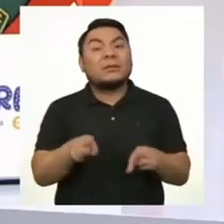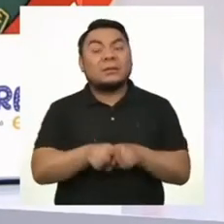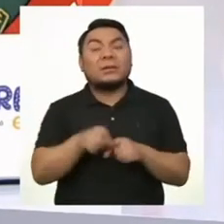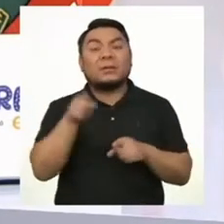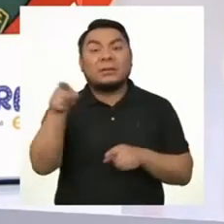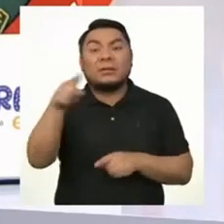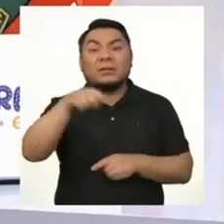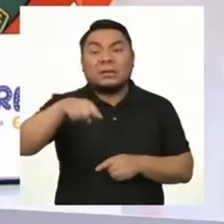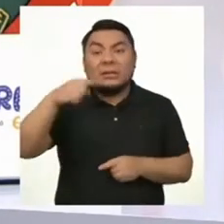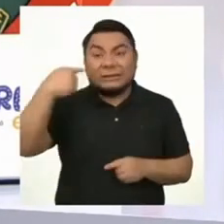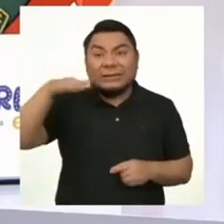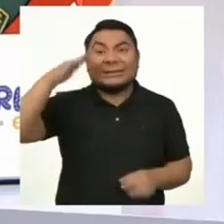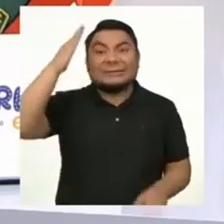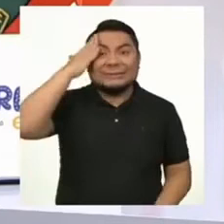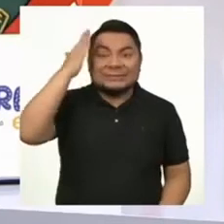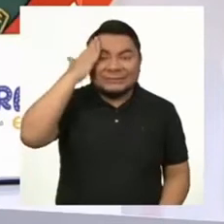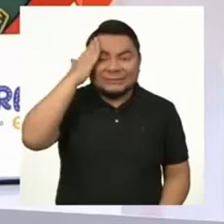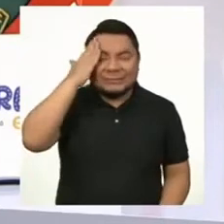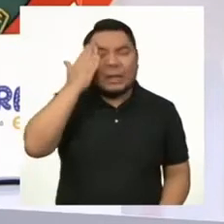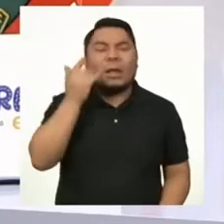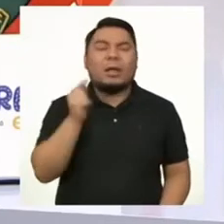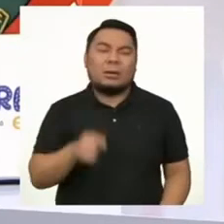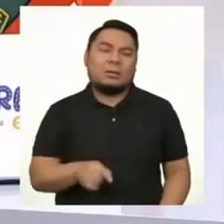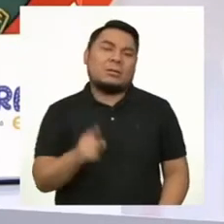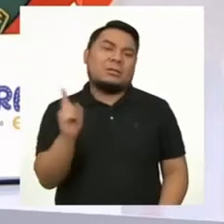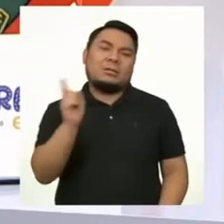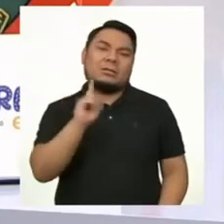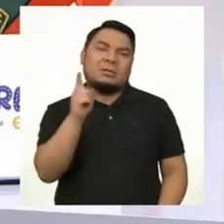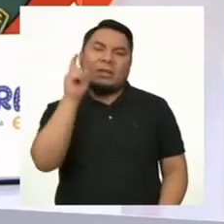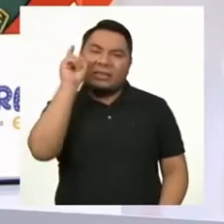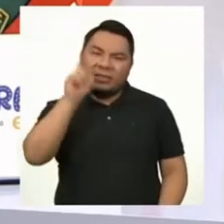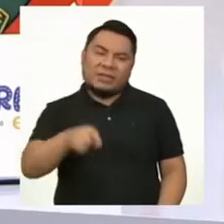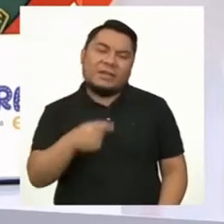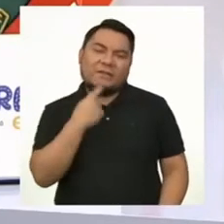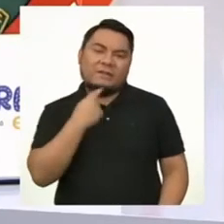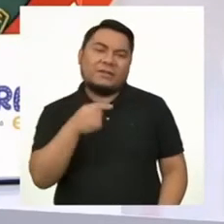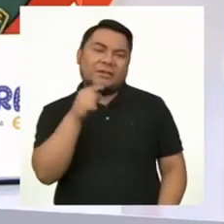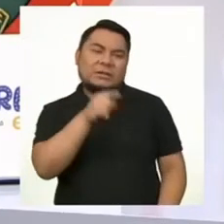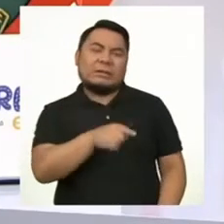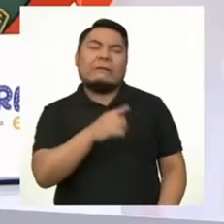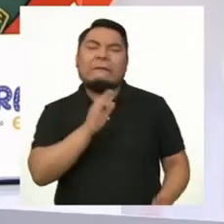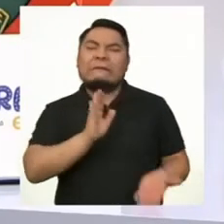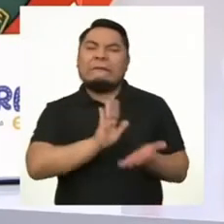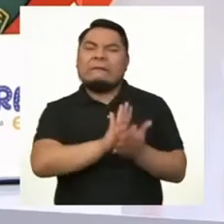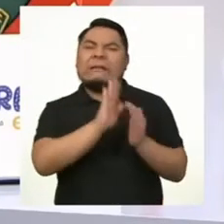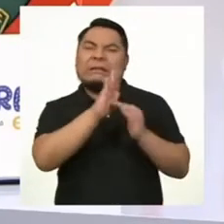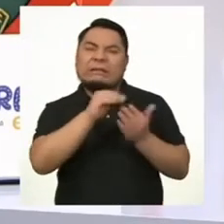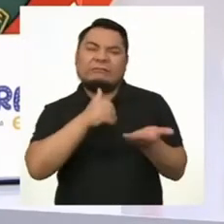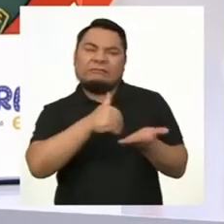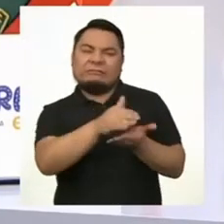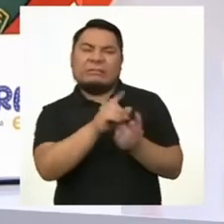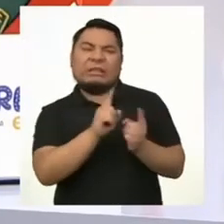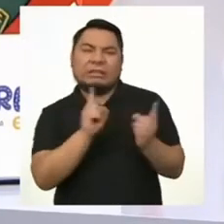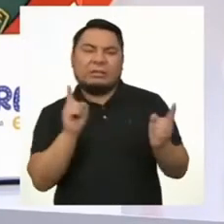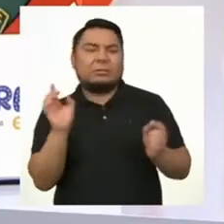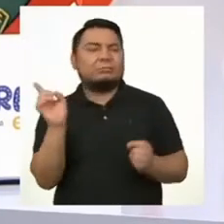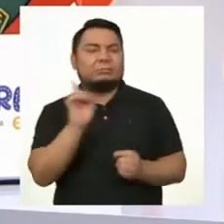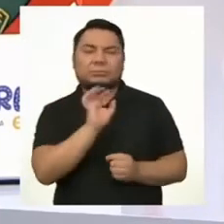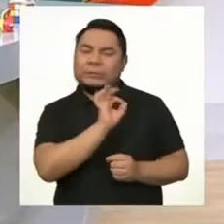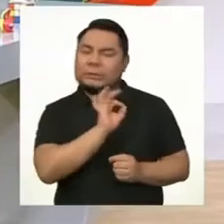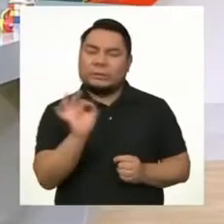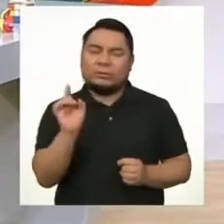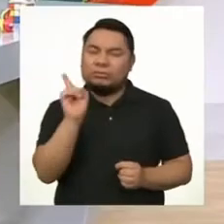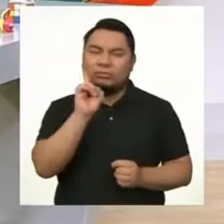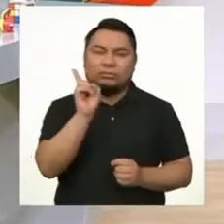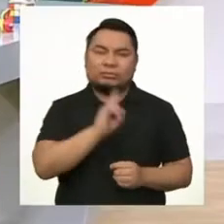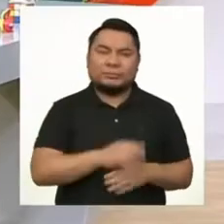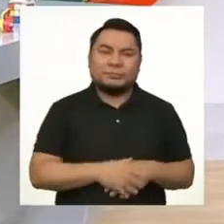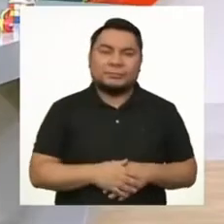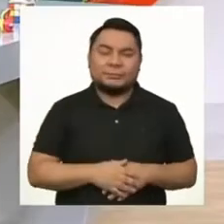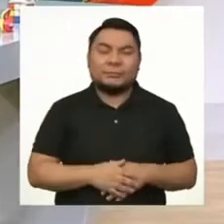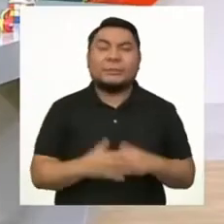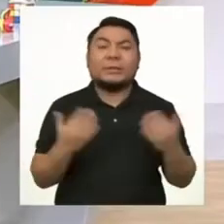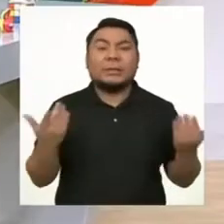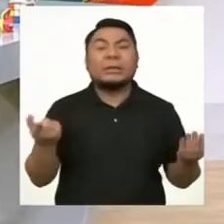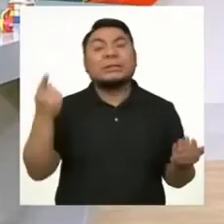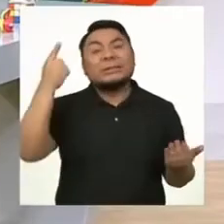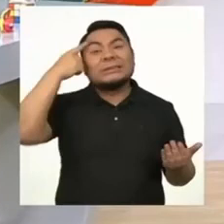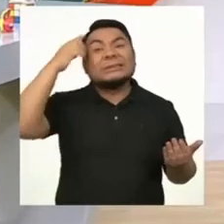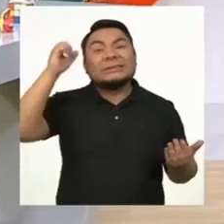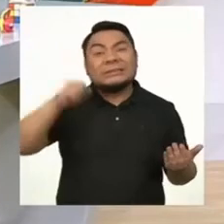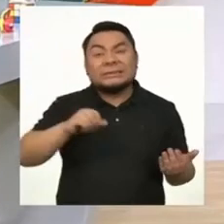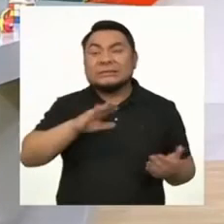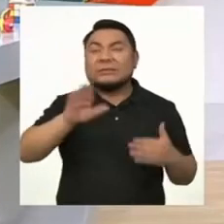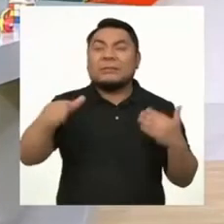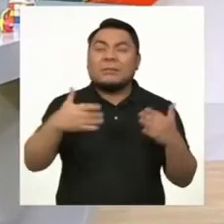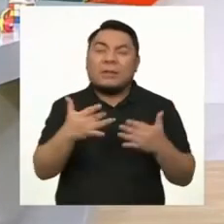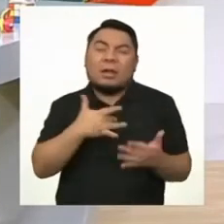la supiéramos, esta no debe ser motivo de maltrato a nadie. Evitemos sumar